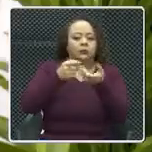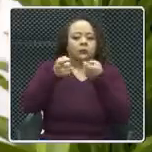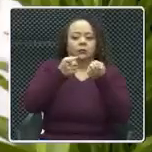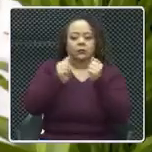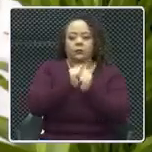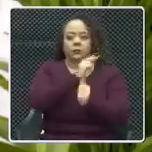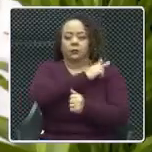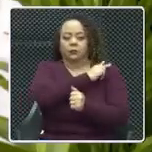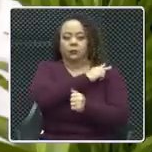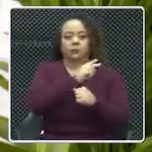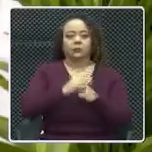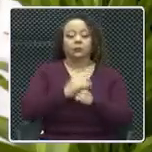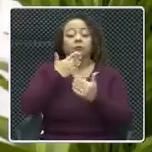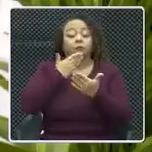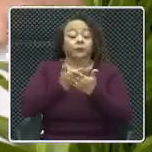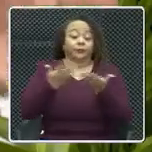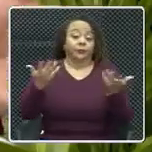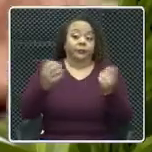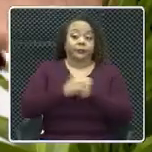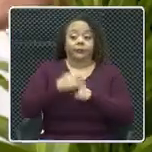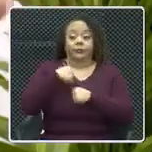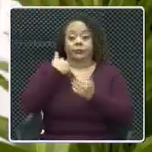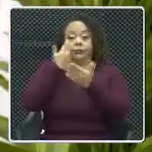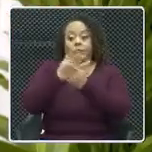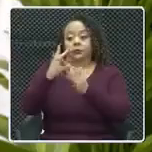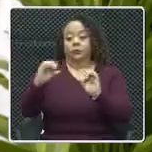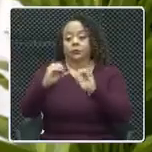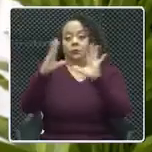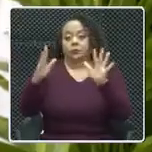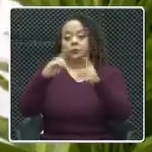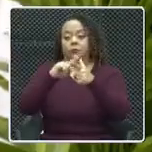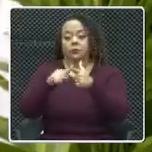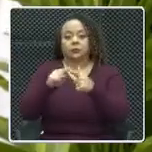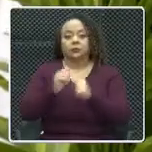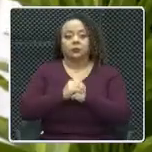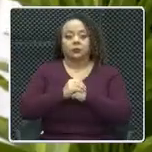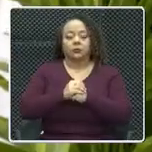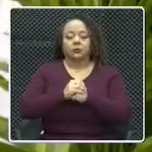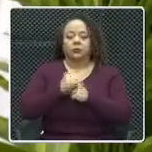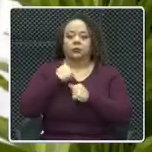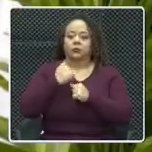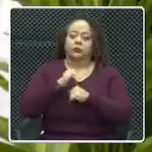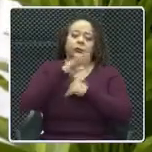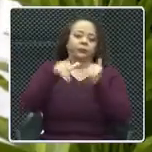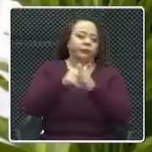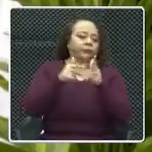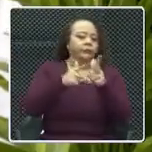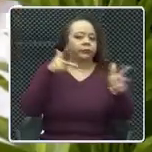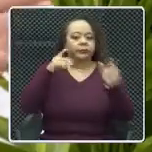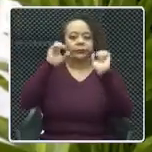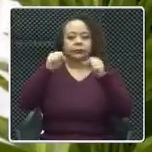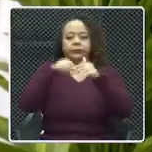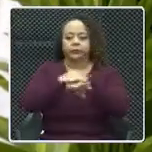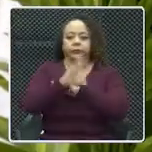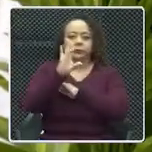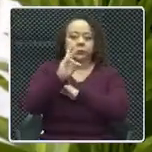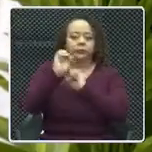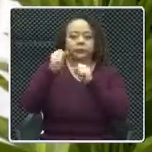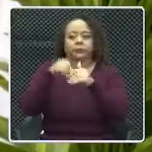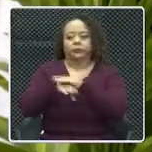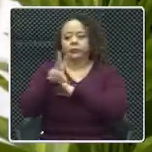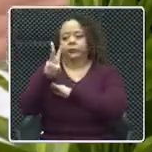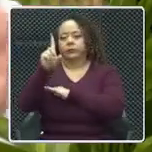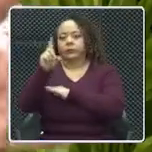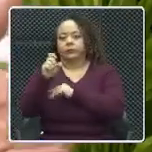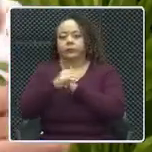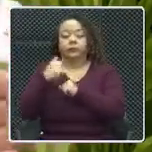el patrono. Bueno, vea, es que si yo vengo aquí a las 8 de la mañana, completamente me como toda la presa, puedo entrar a las 7, puedo entrar a las